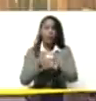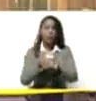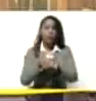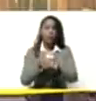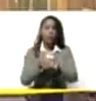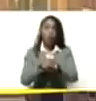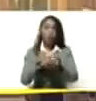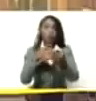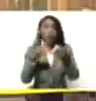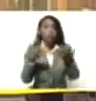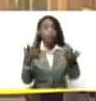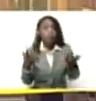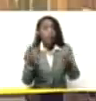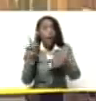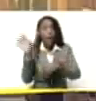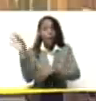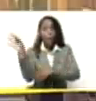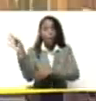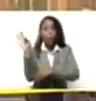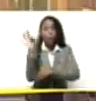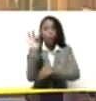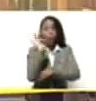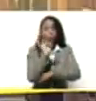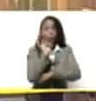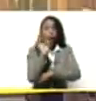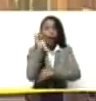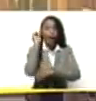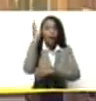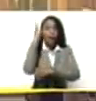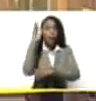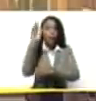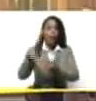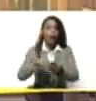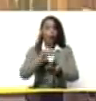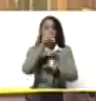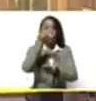el tercer trimestre crecimos 7.6 dije verdad